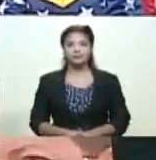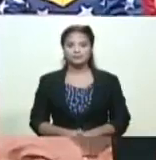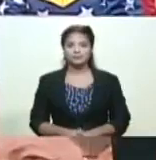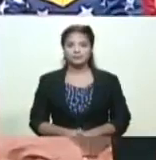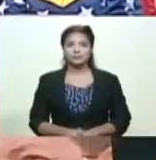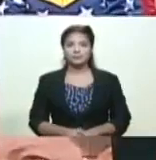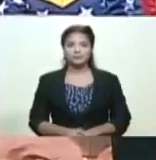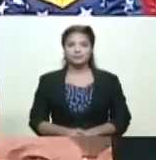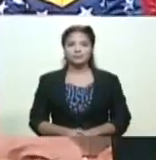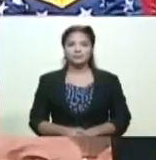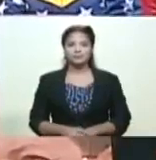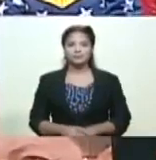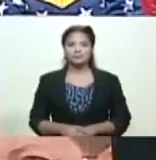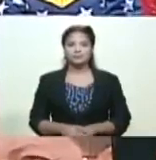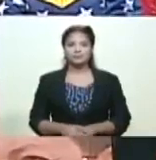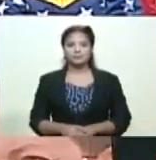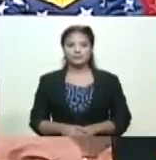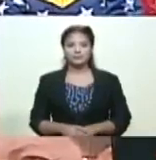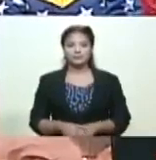¡Que tomó el poder!